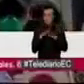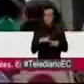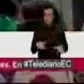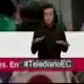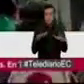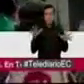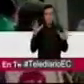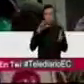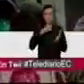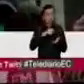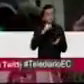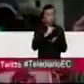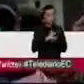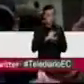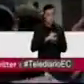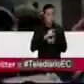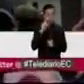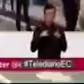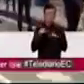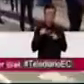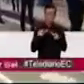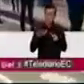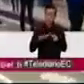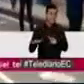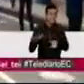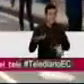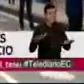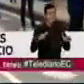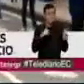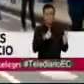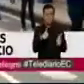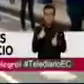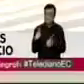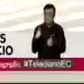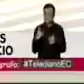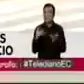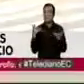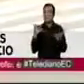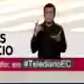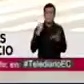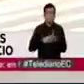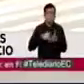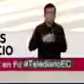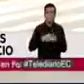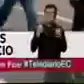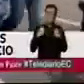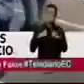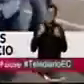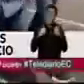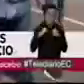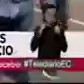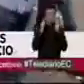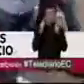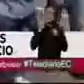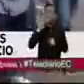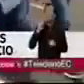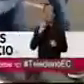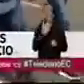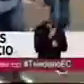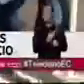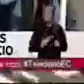en el resto de la provincia del Guayas y en algunos cantones del país. A pesar de los avances en esta lucha contra el coronavirus, el segundo